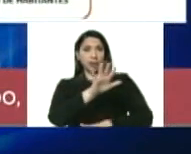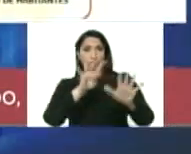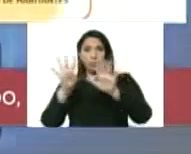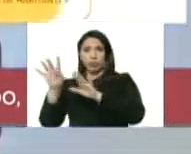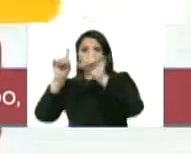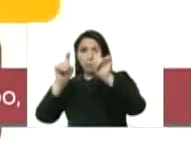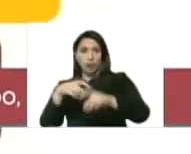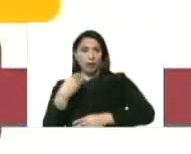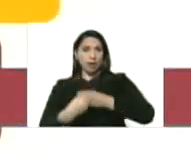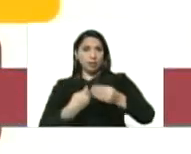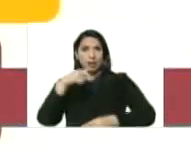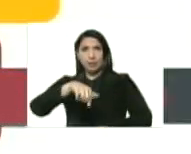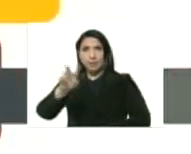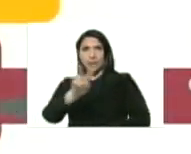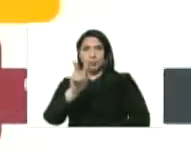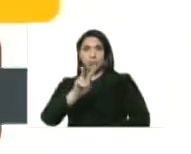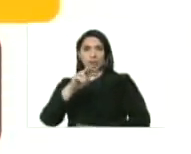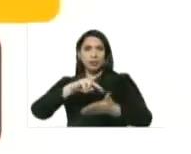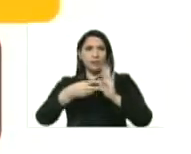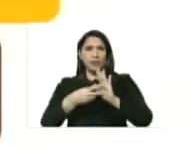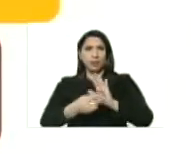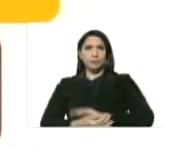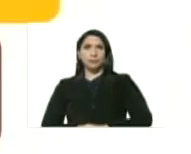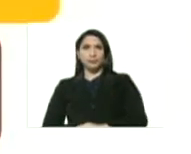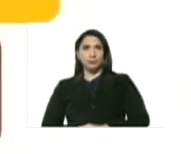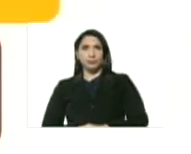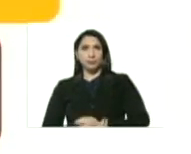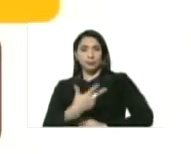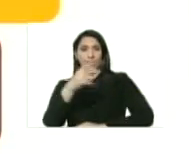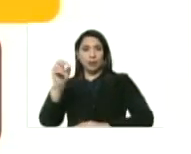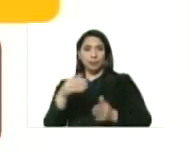929.599 pruebas, lo cual representa